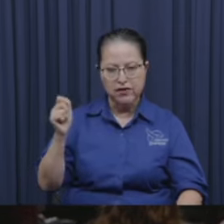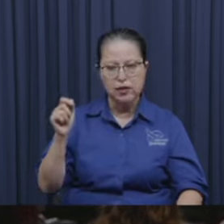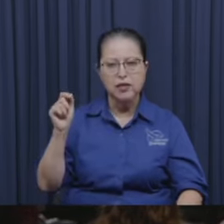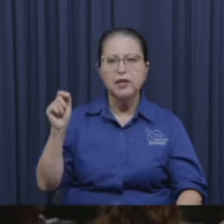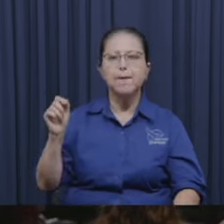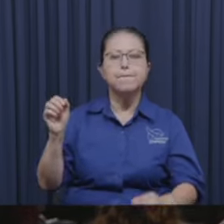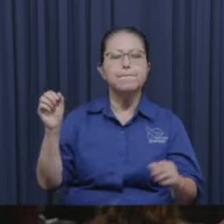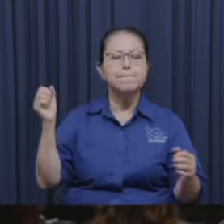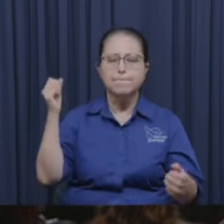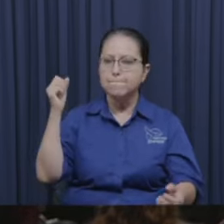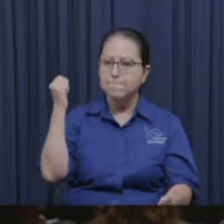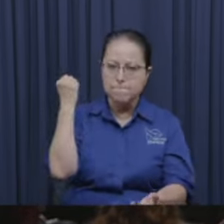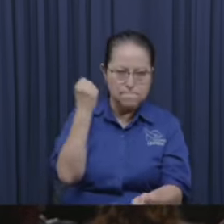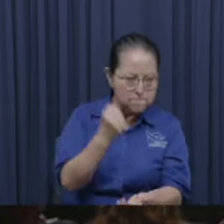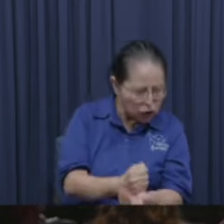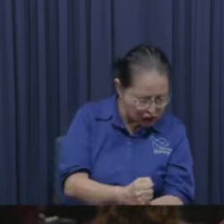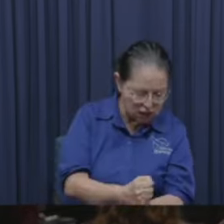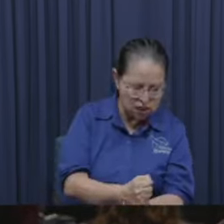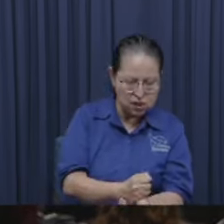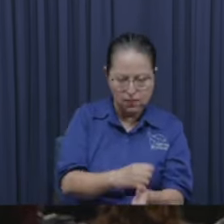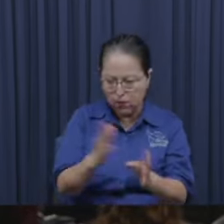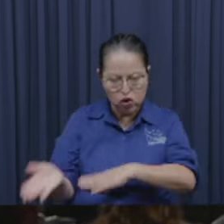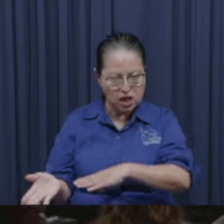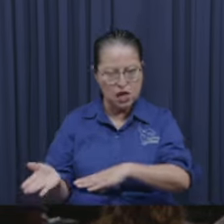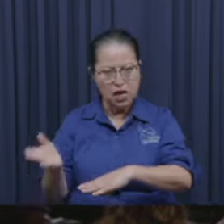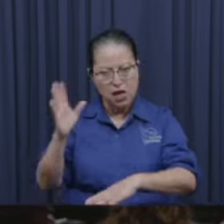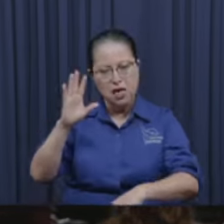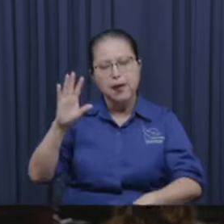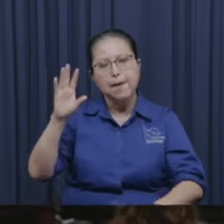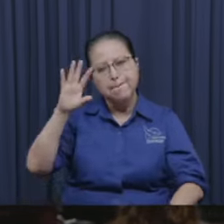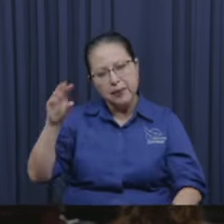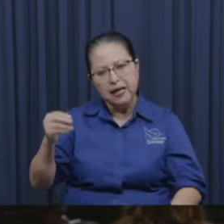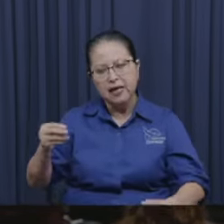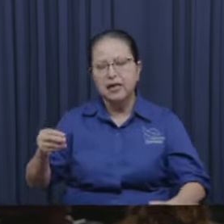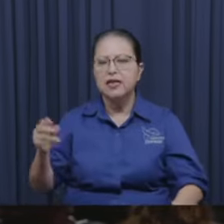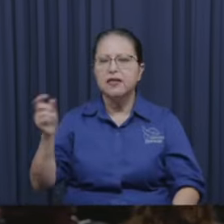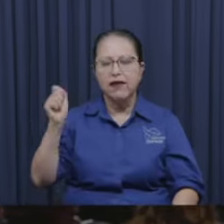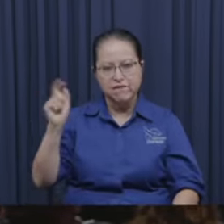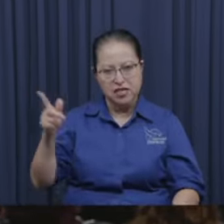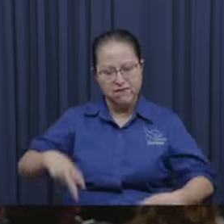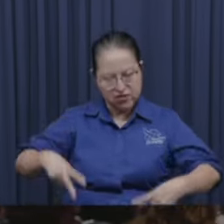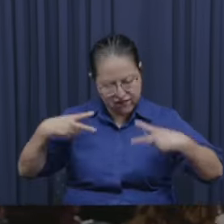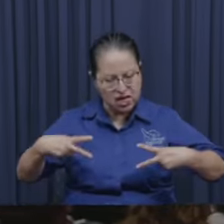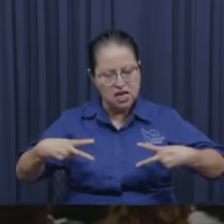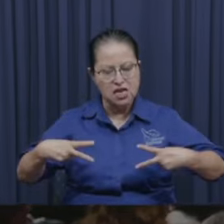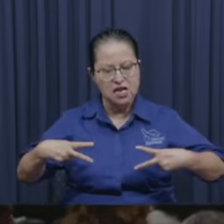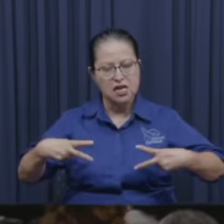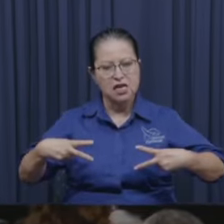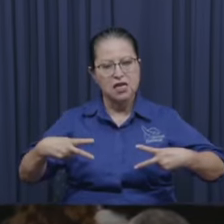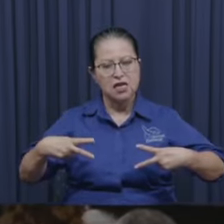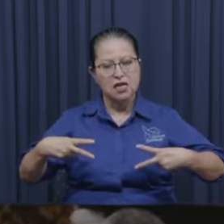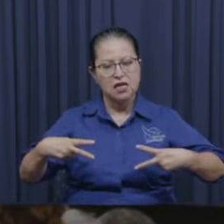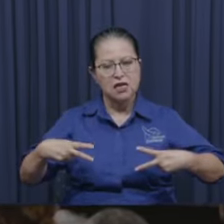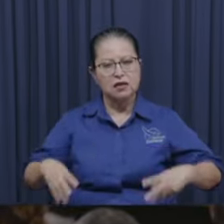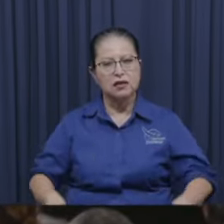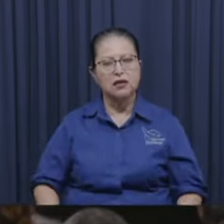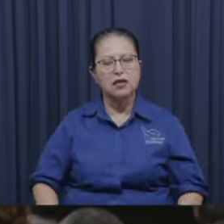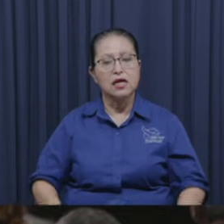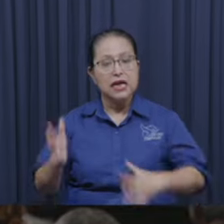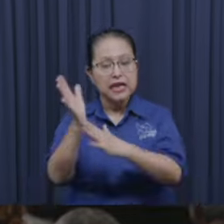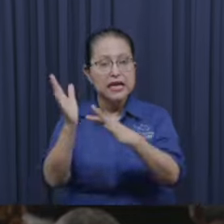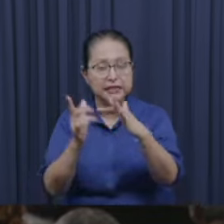tú vivas él se va a morir Y vos vas a vivir y lo tremendo es que al Señor Jesucristo se le conoce